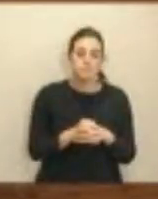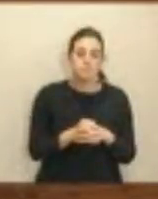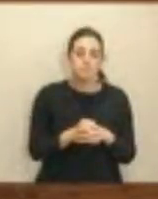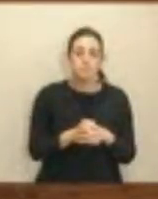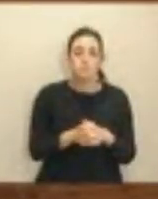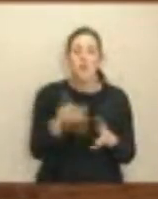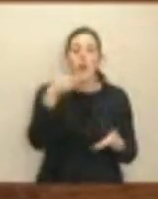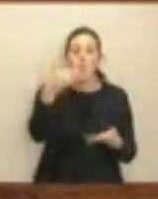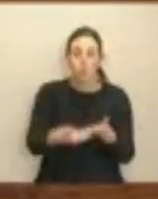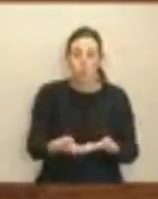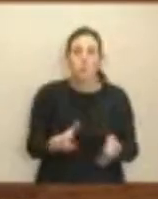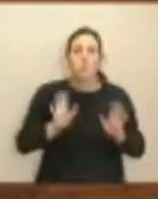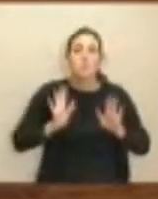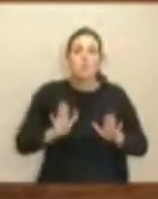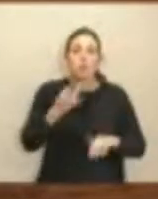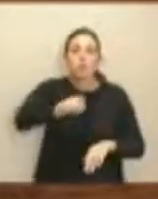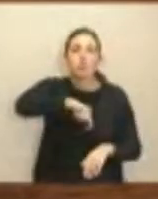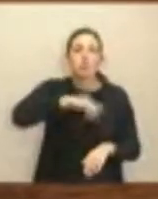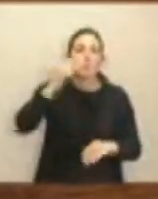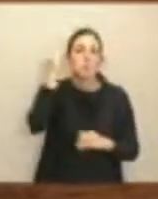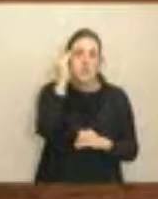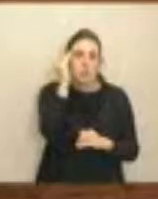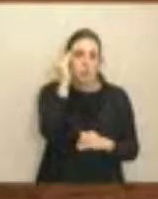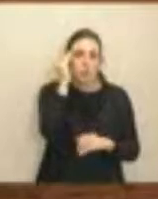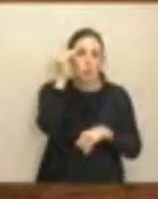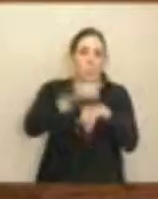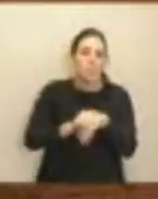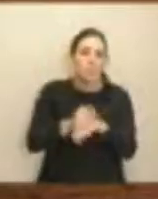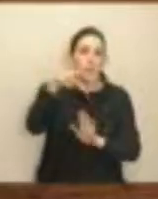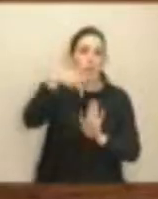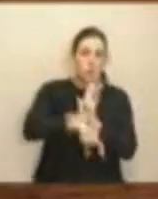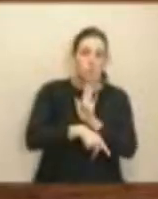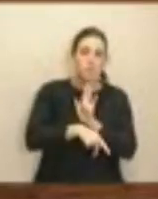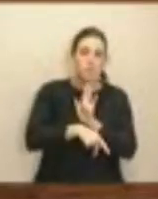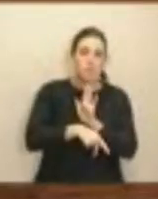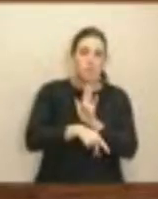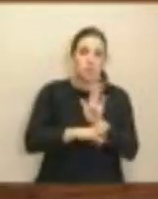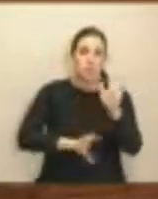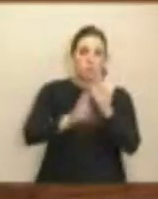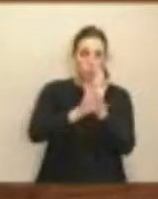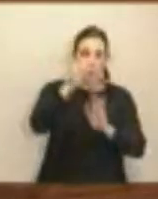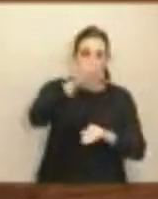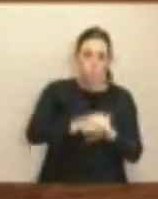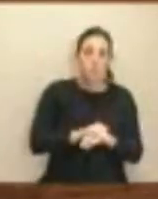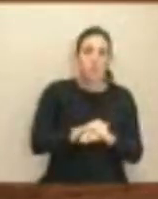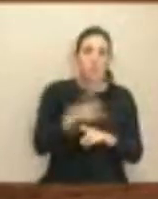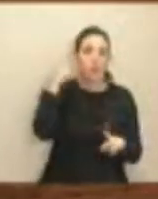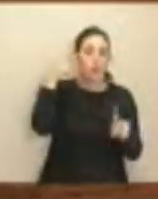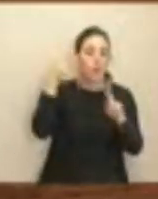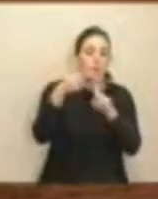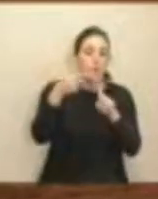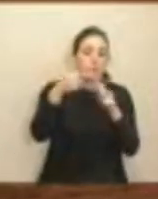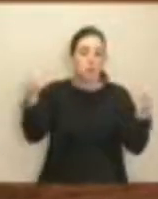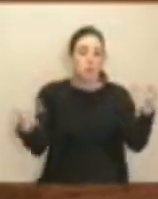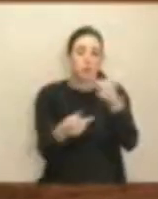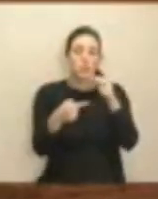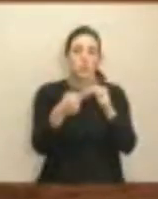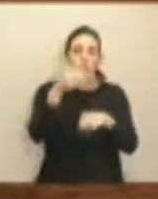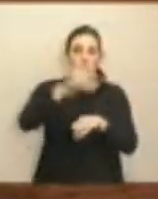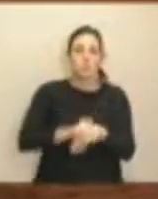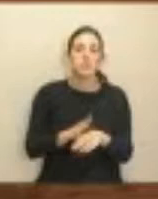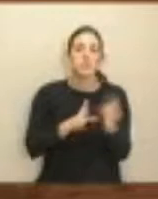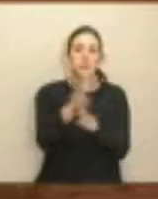Es muy aburrido. Pero nosotros creemos que cumplir las normas, cumplir la Constitución y cumplir los objetivos de déficit da muy